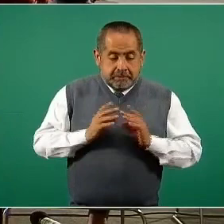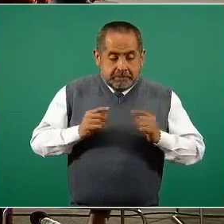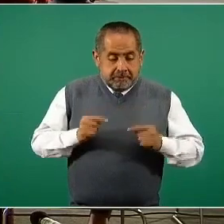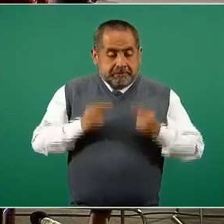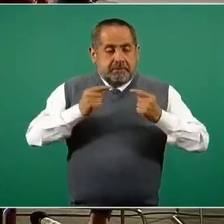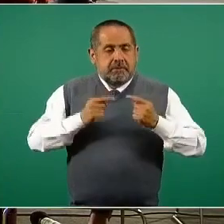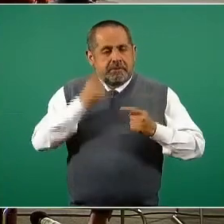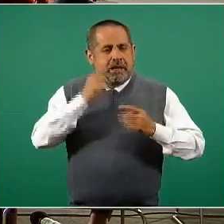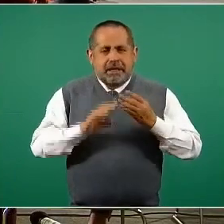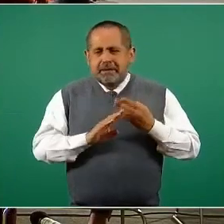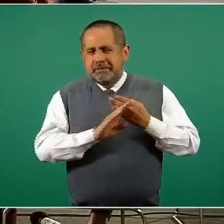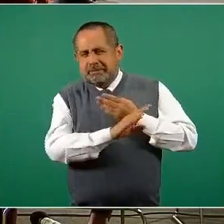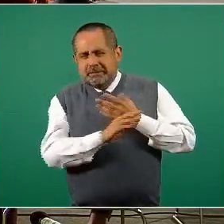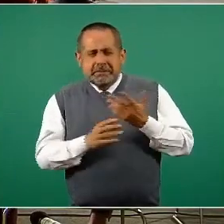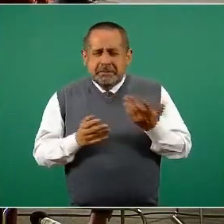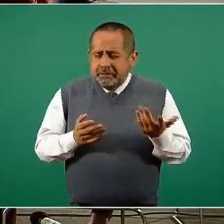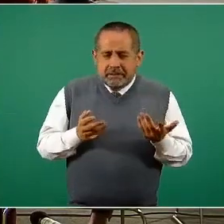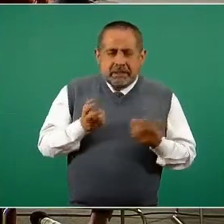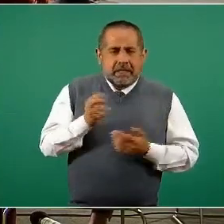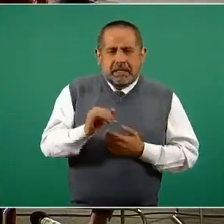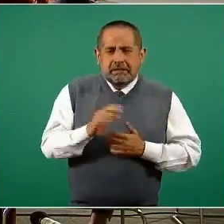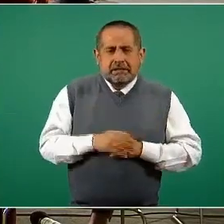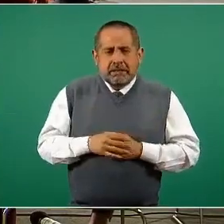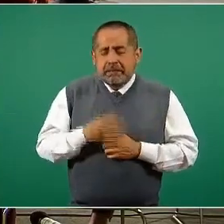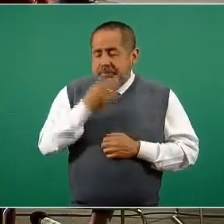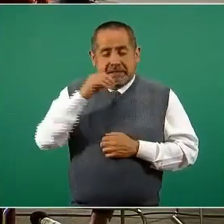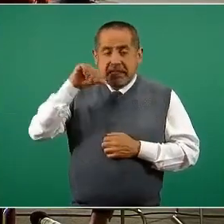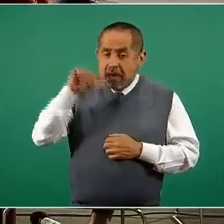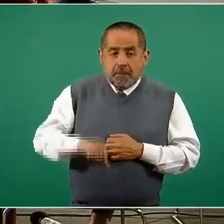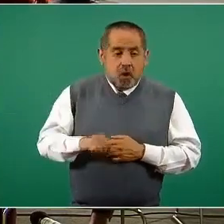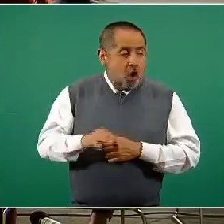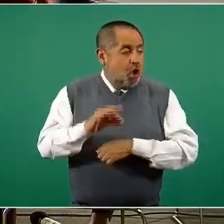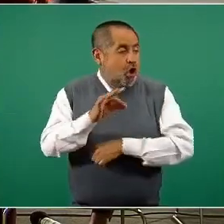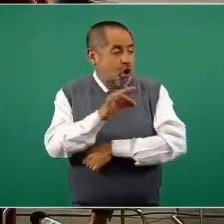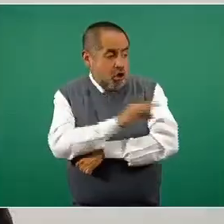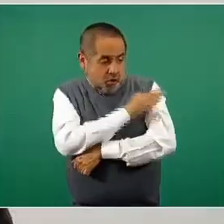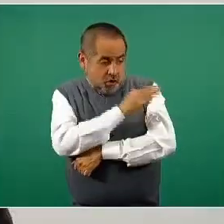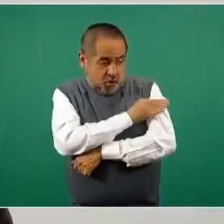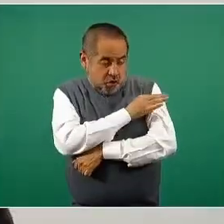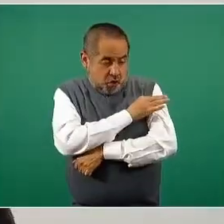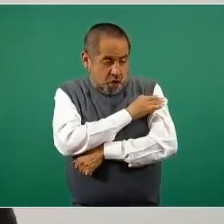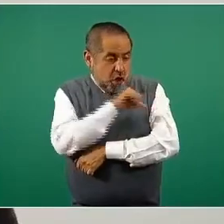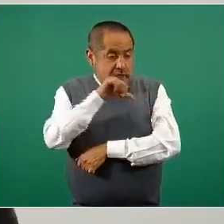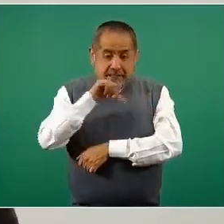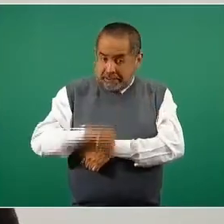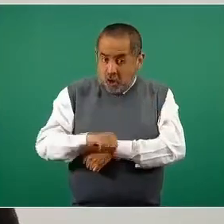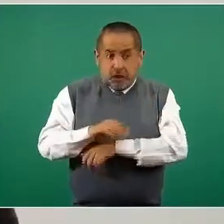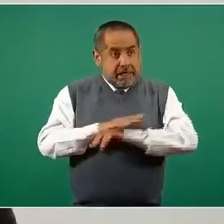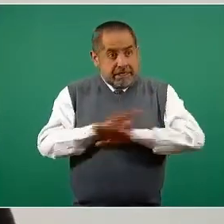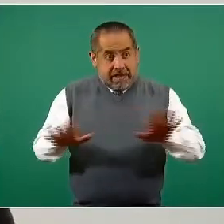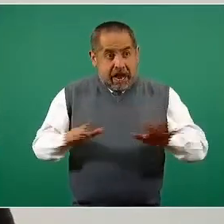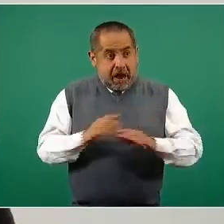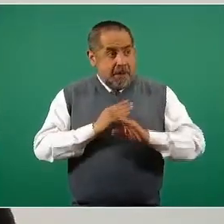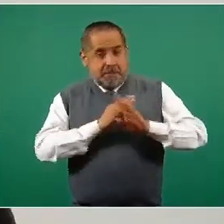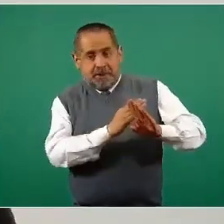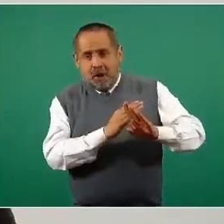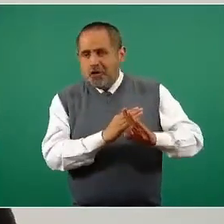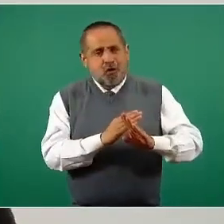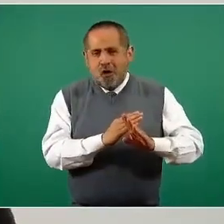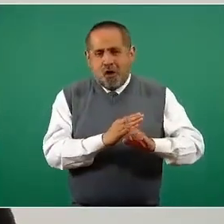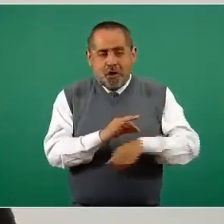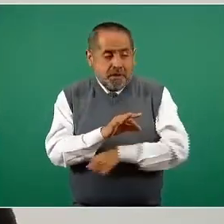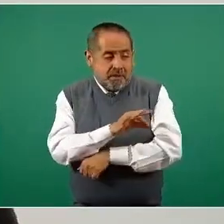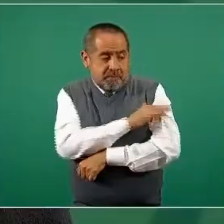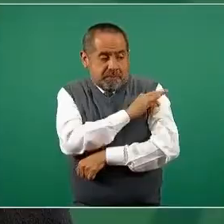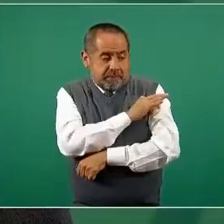generar protección de las vacunas no es inmediata, ¿no? Hay un tiempo que tiene que suceder y además depende en cada una de